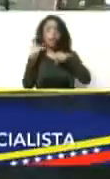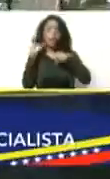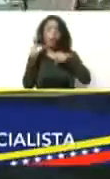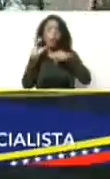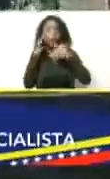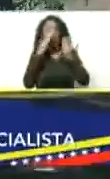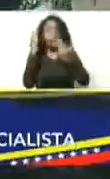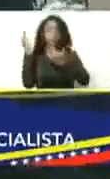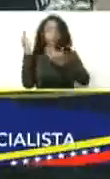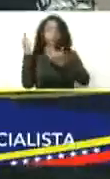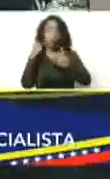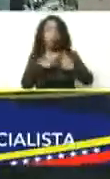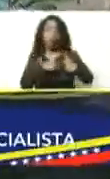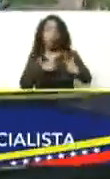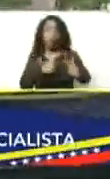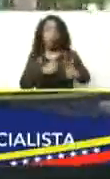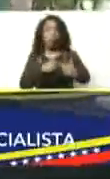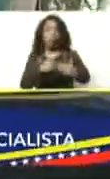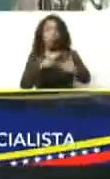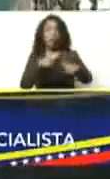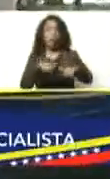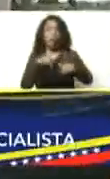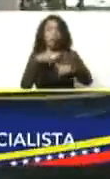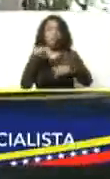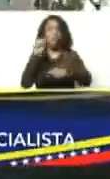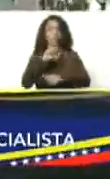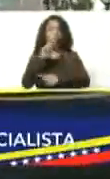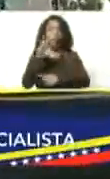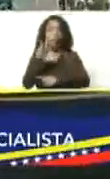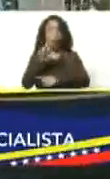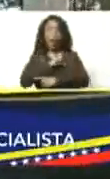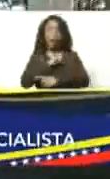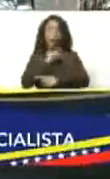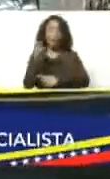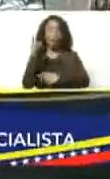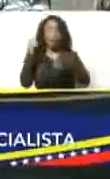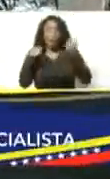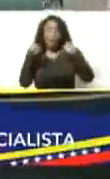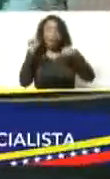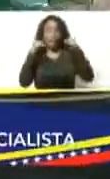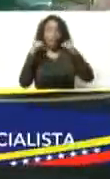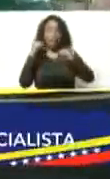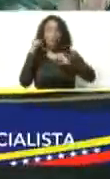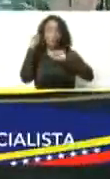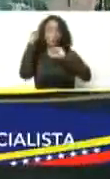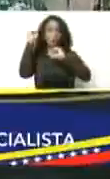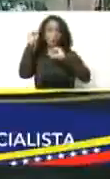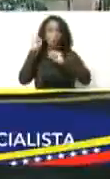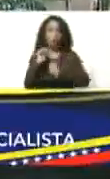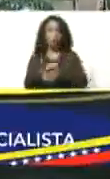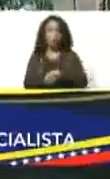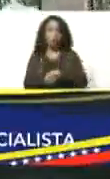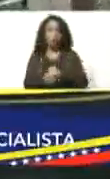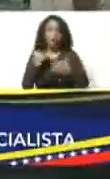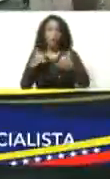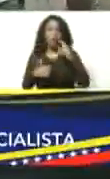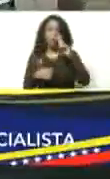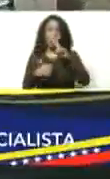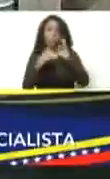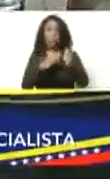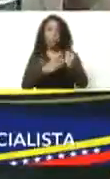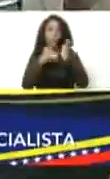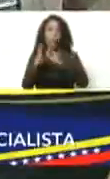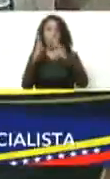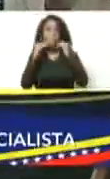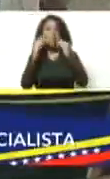Caracas, en el corazón del 23 de enero, parroquia rebelde, heroica y victoriosa. Ahora vamos a pasar a esta